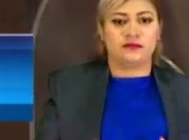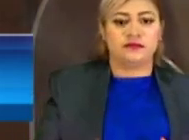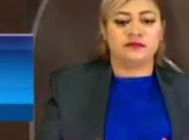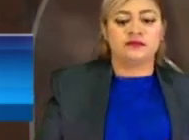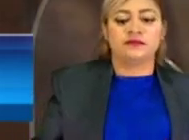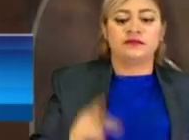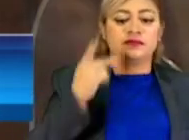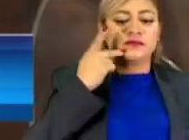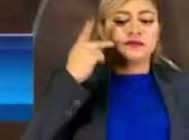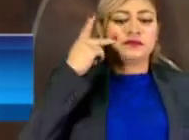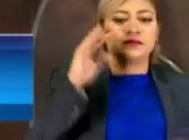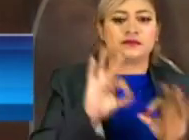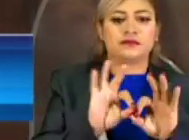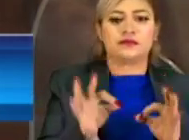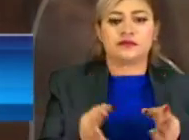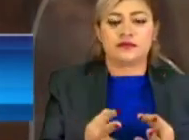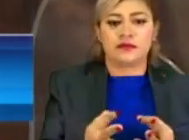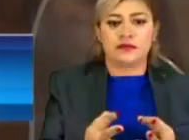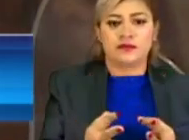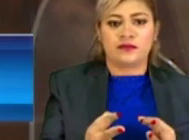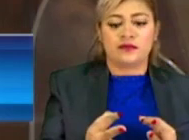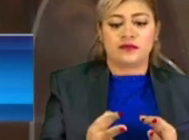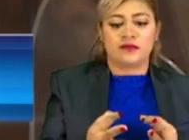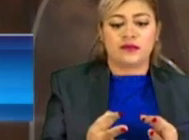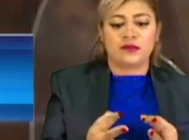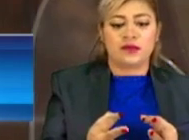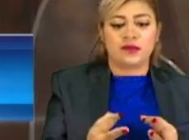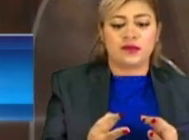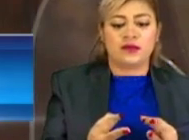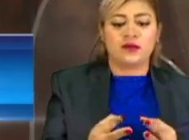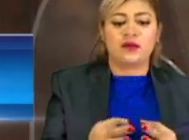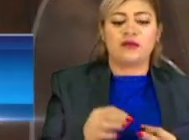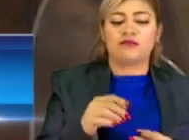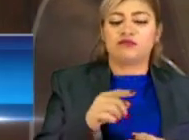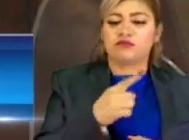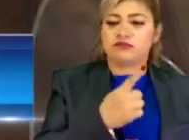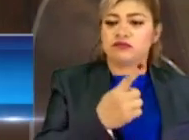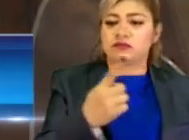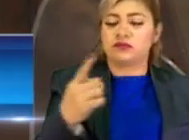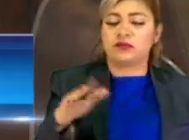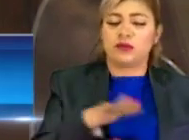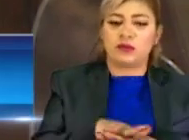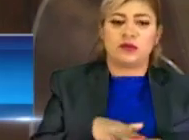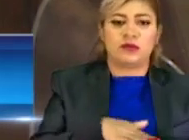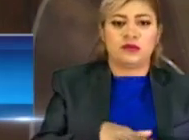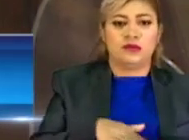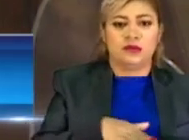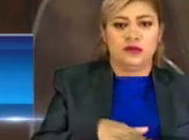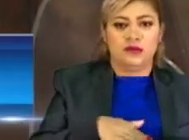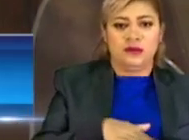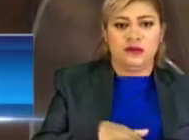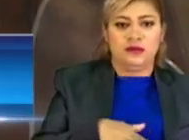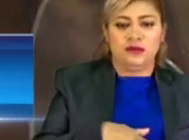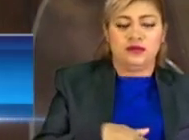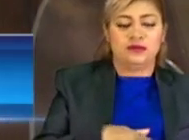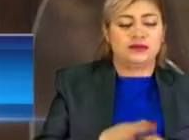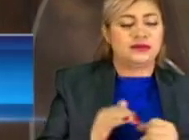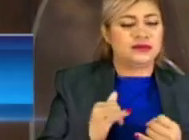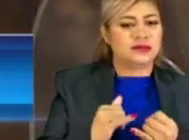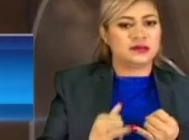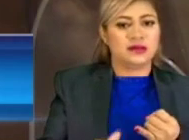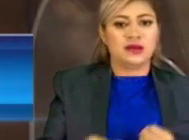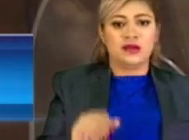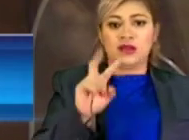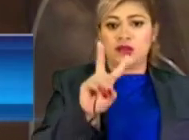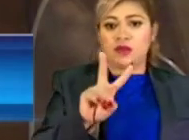padres de familia, administrativo, que pongamos de nuestra parte, por favor. Suficiente con 2 años de no